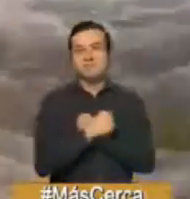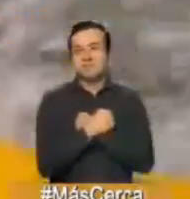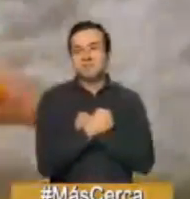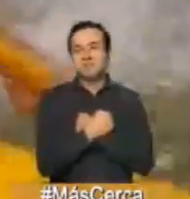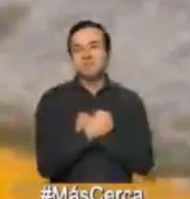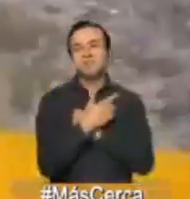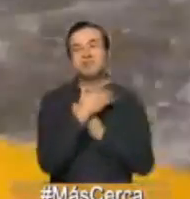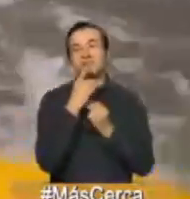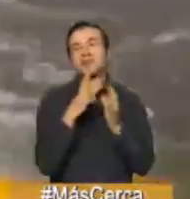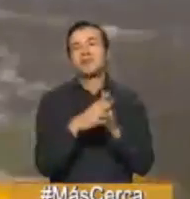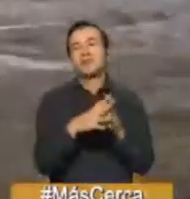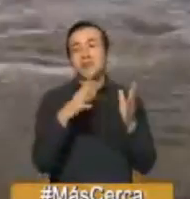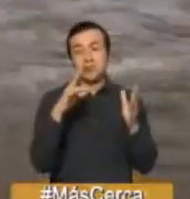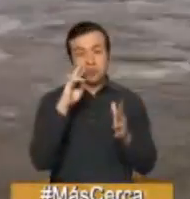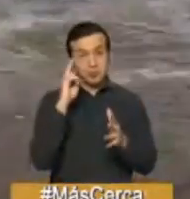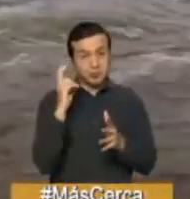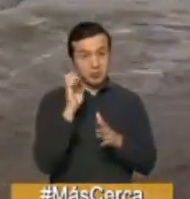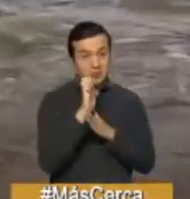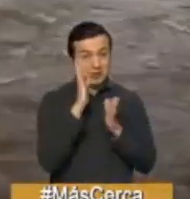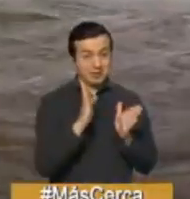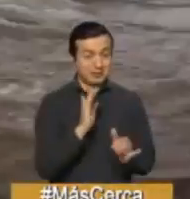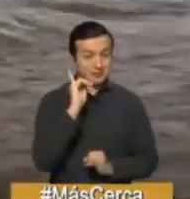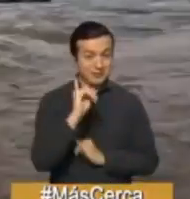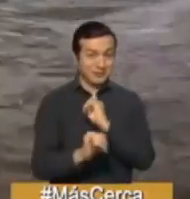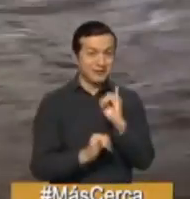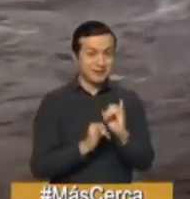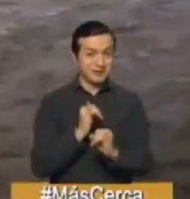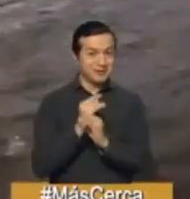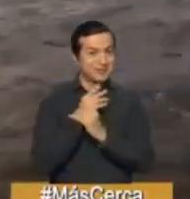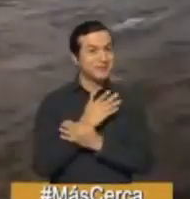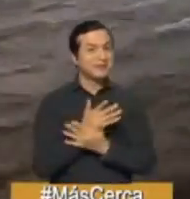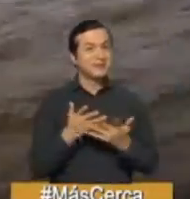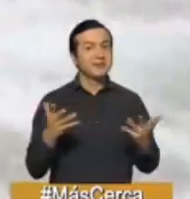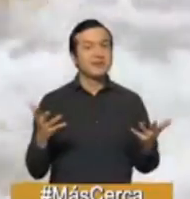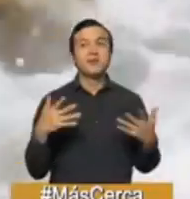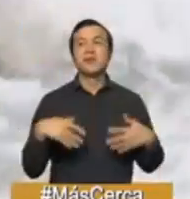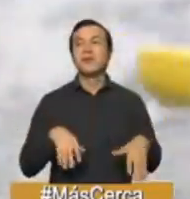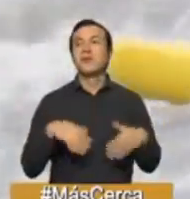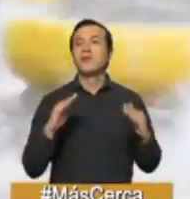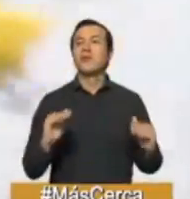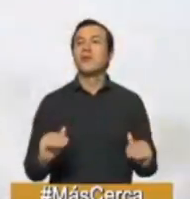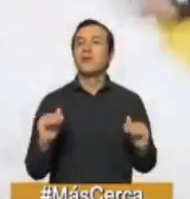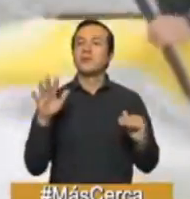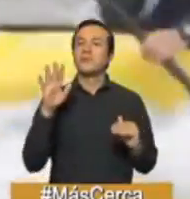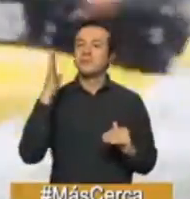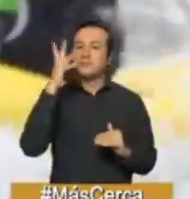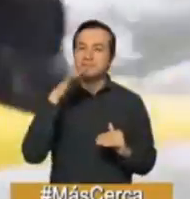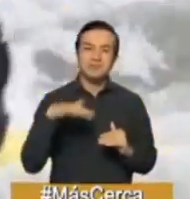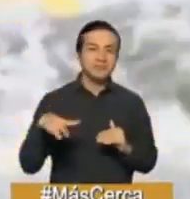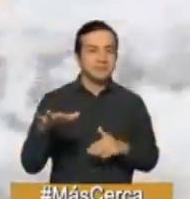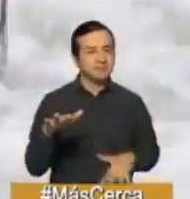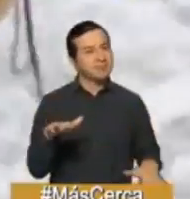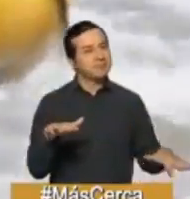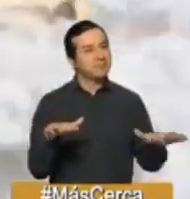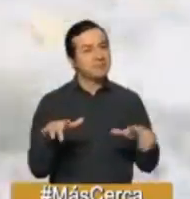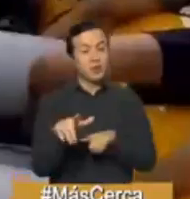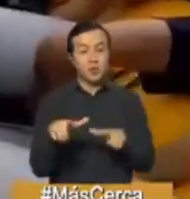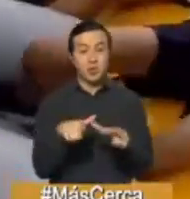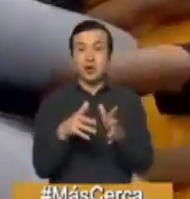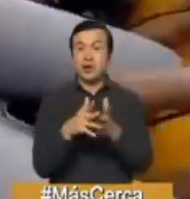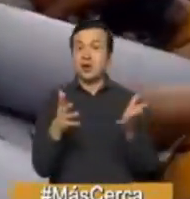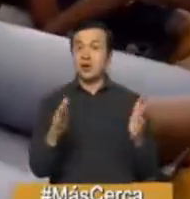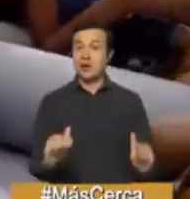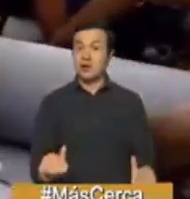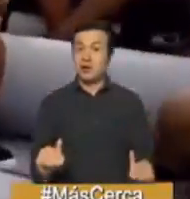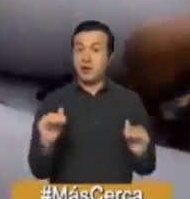y seduce tanto a turistas nacionales y extranjeros por la majestuosidad de sus paisajes y por ser una zona alta